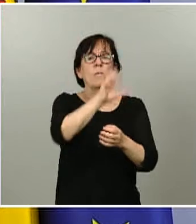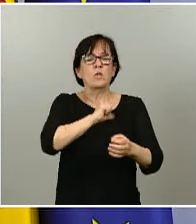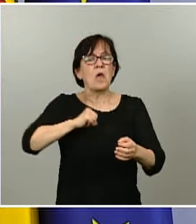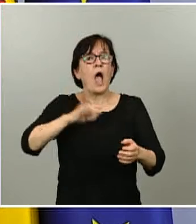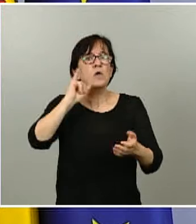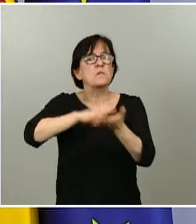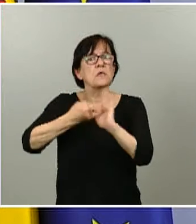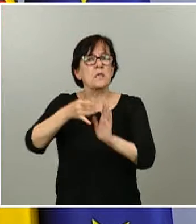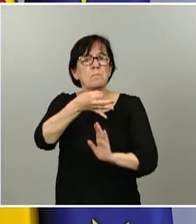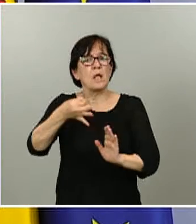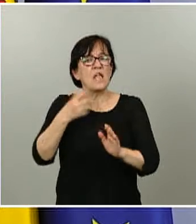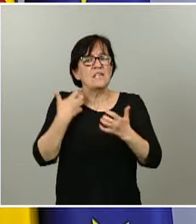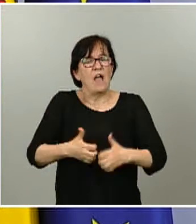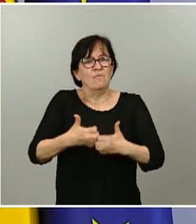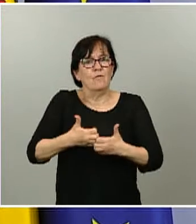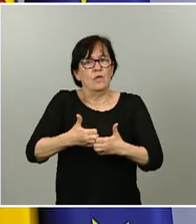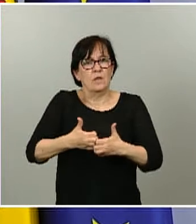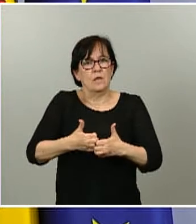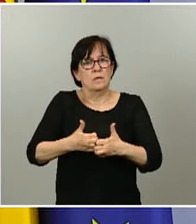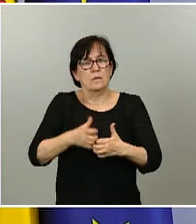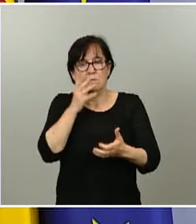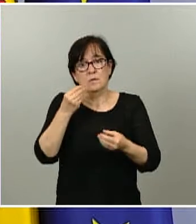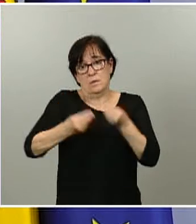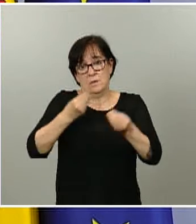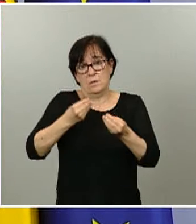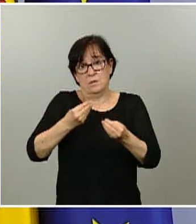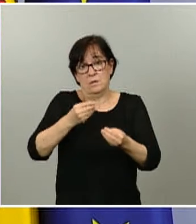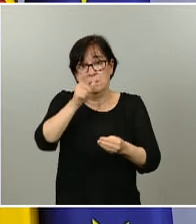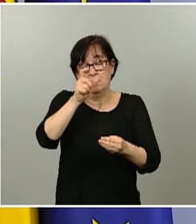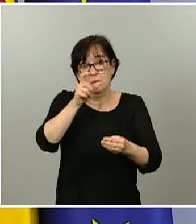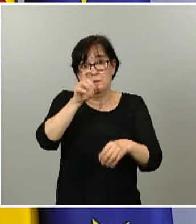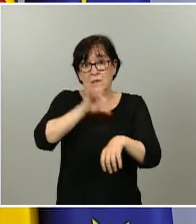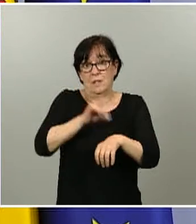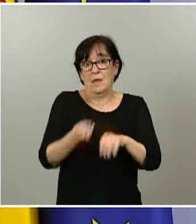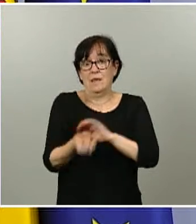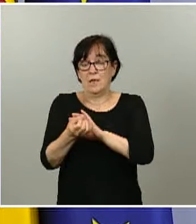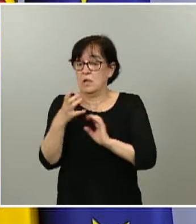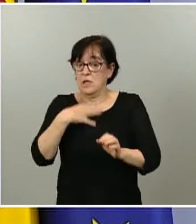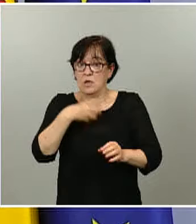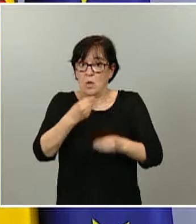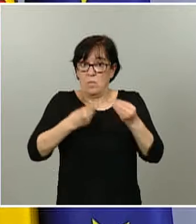ya funcionando de vigilancia activa de casos, sin el cual no se hubiera podido progresar de fase.